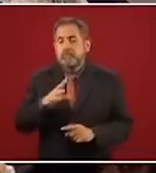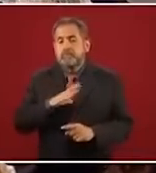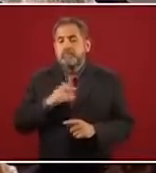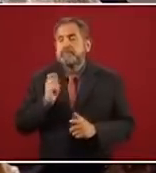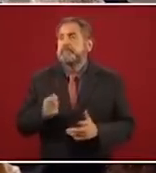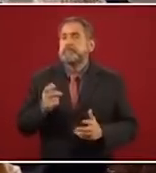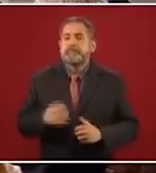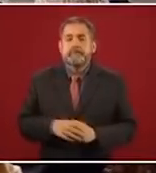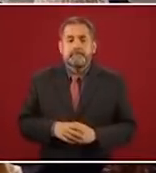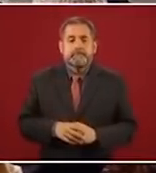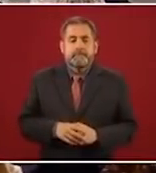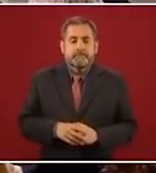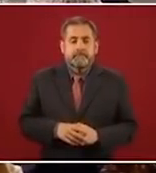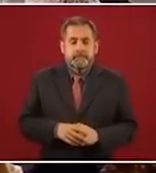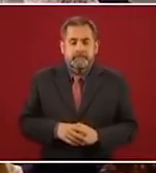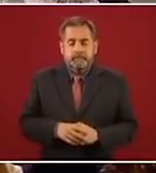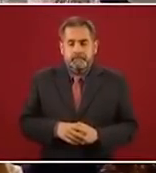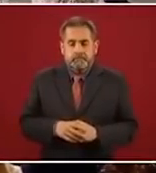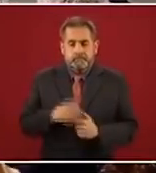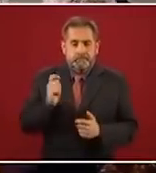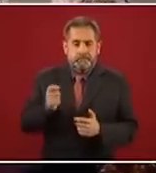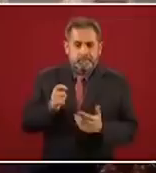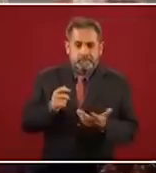cifra negra.